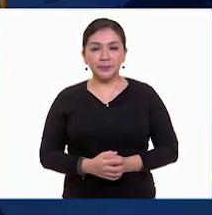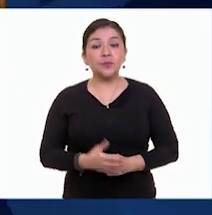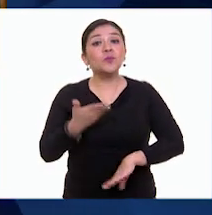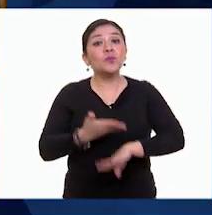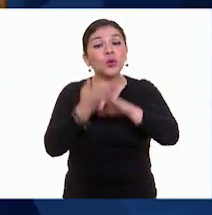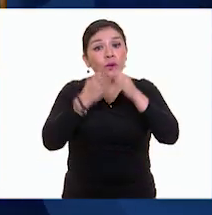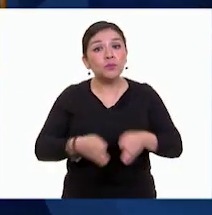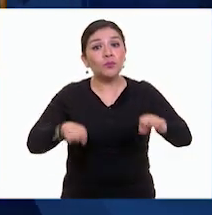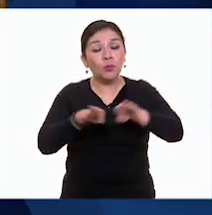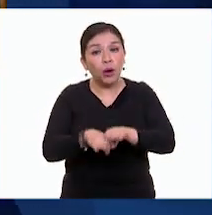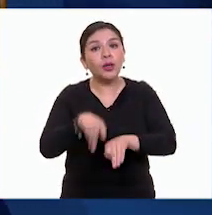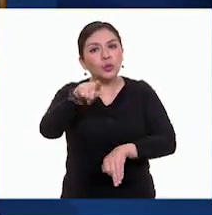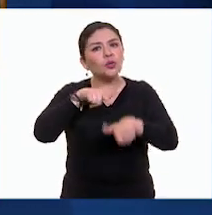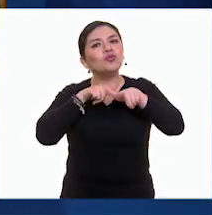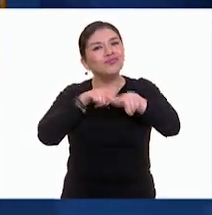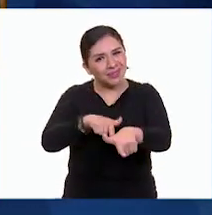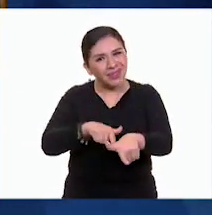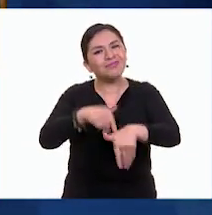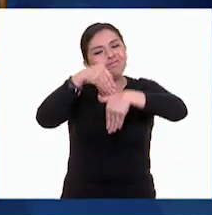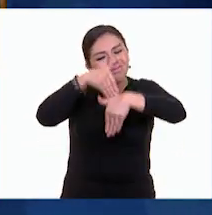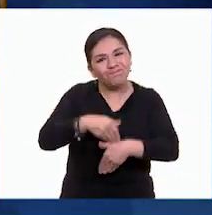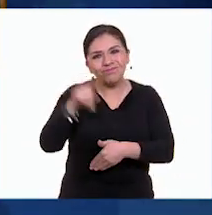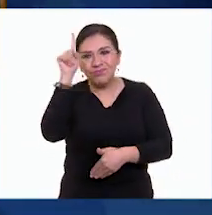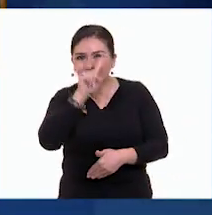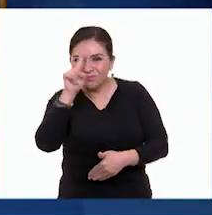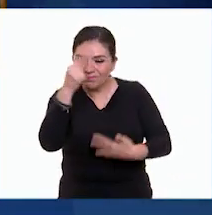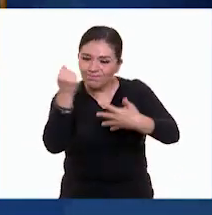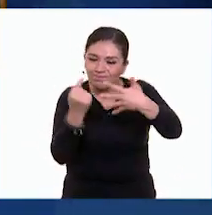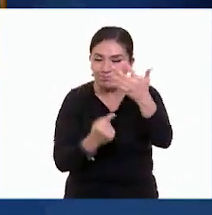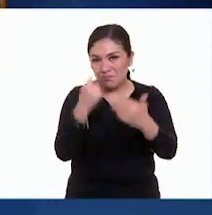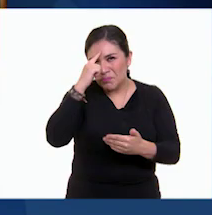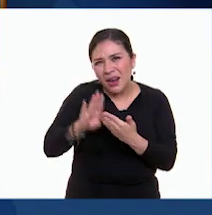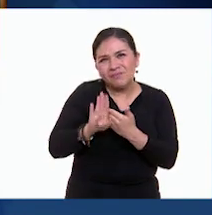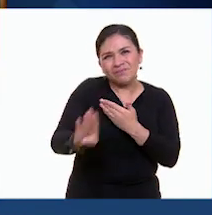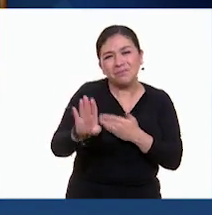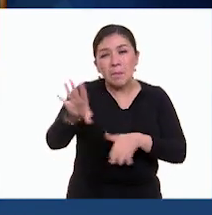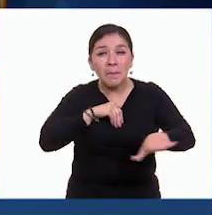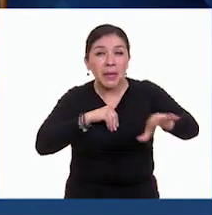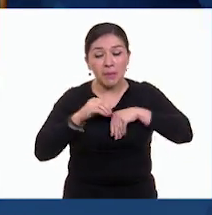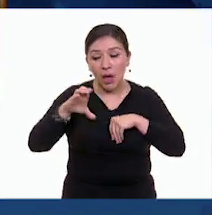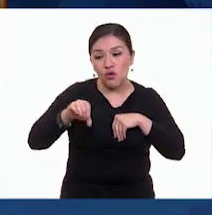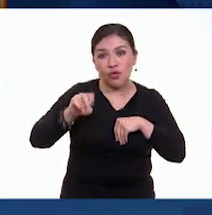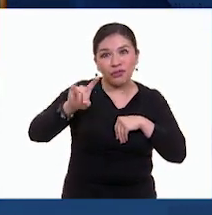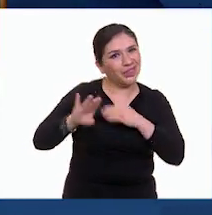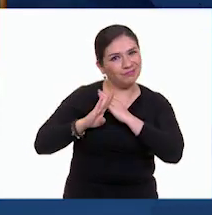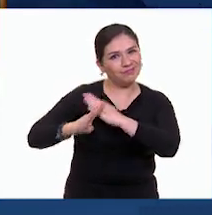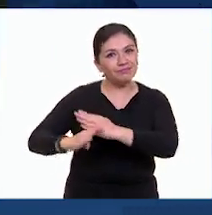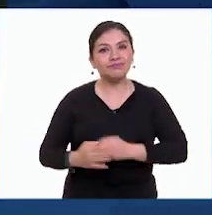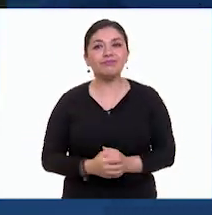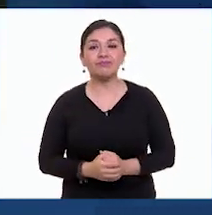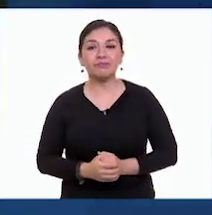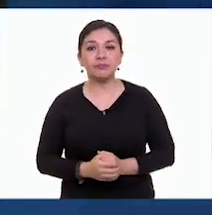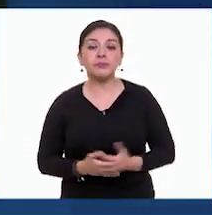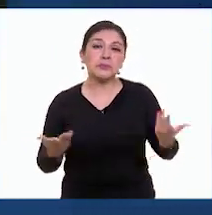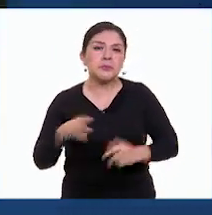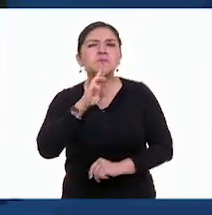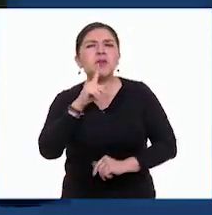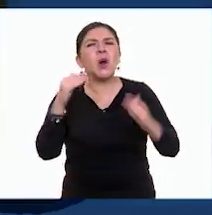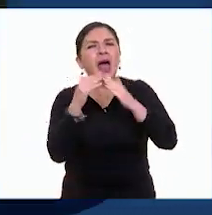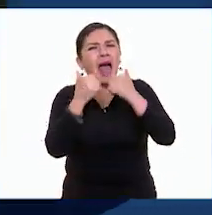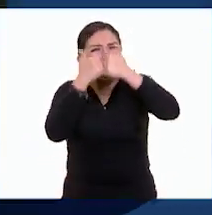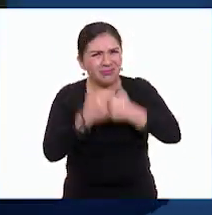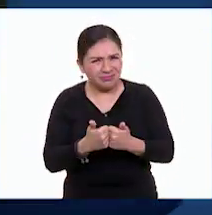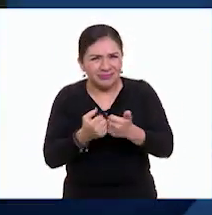Es muy importante continuar con las recomendaciones para evitar contagios de COVID. Trata de